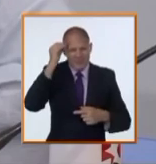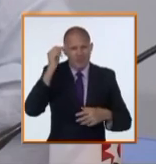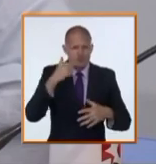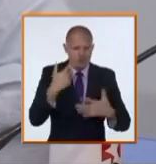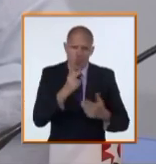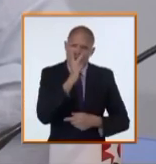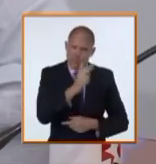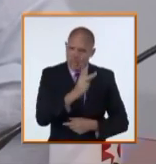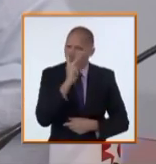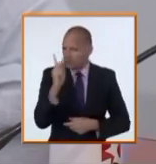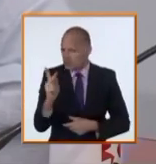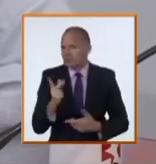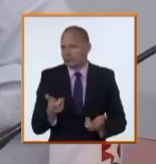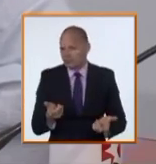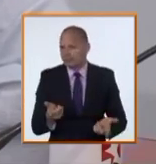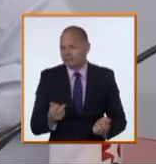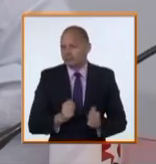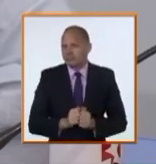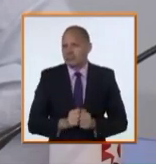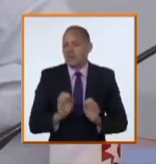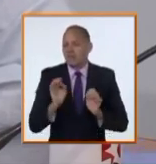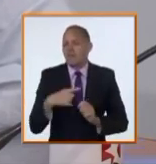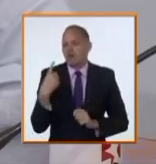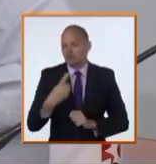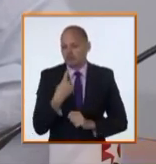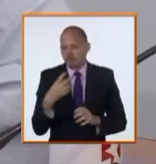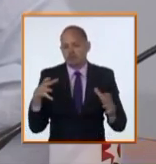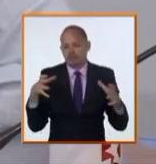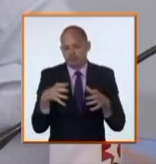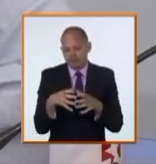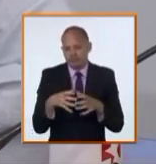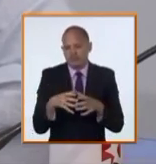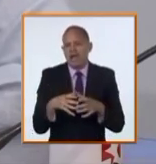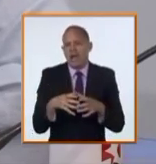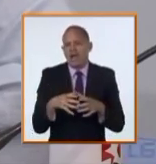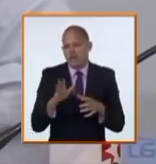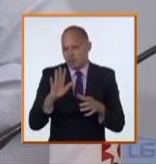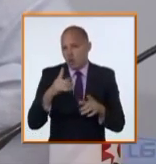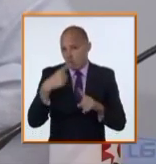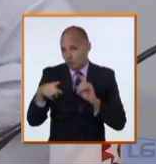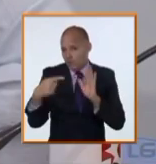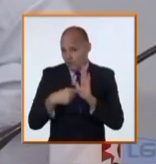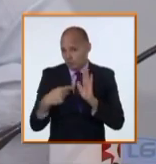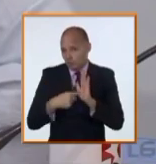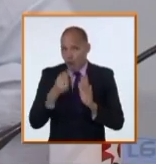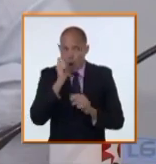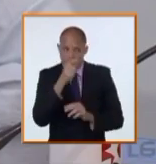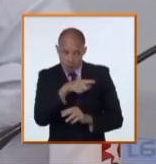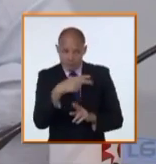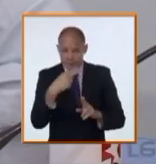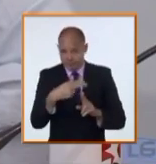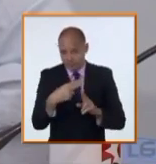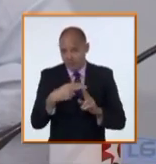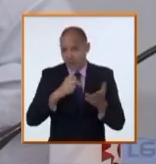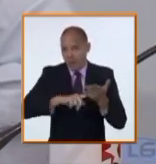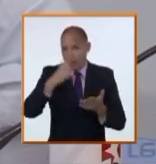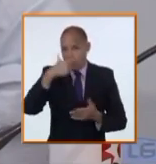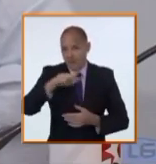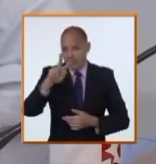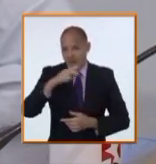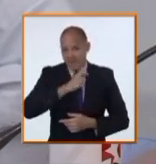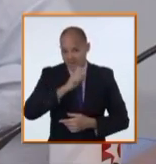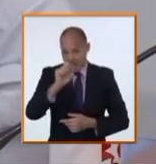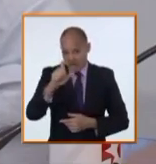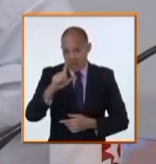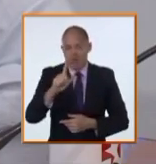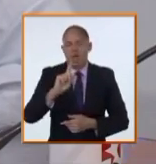conjuntas de las cuales va a hablar posteriormente que vamos a desarrollar con otros organismos